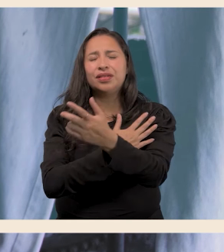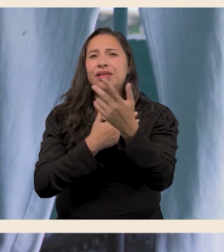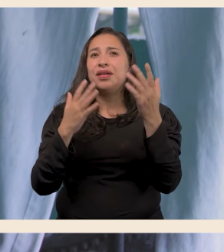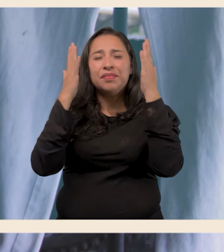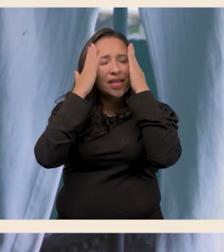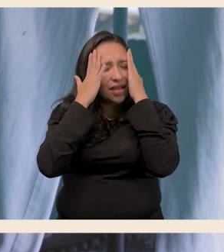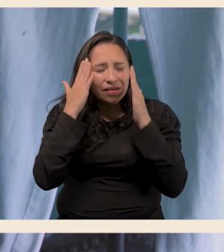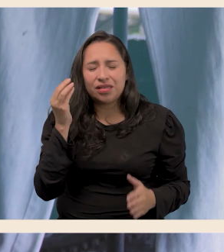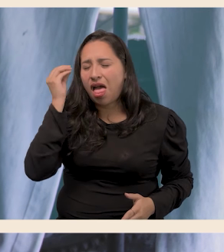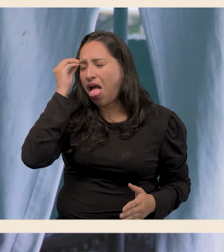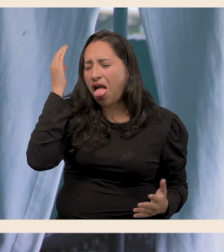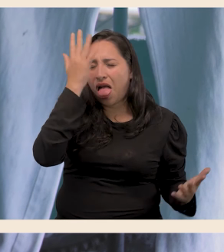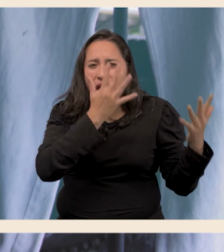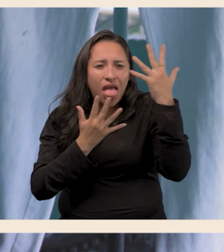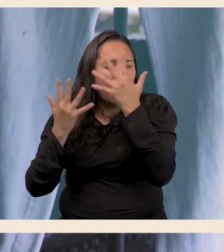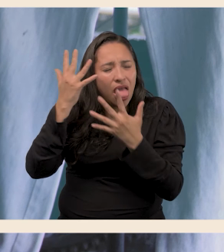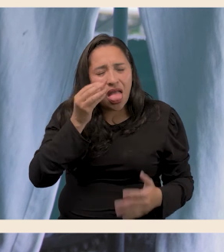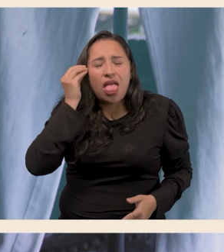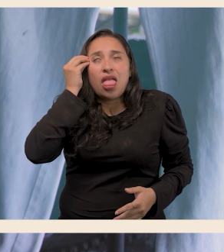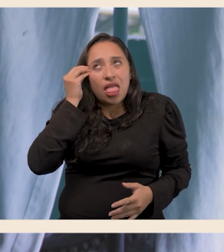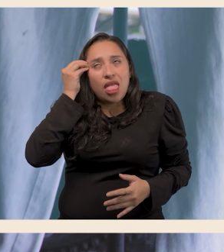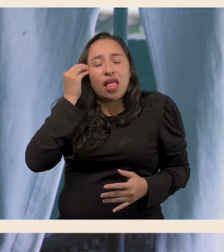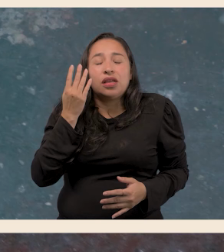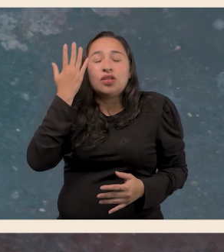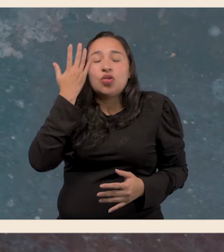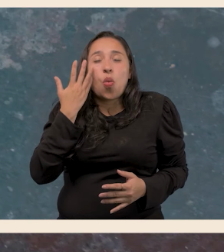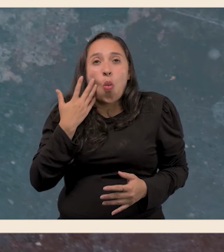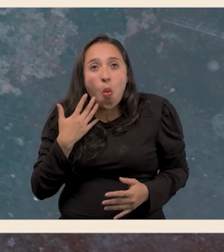Y mi cabeza da vueltas.